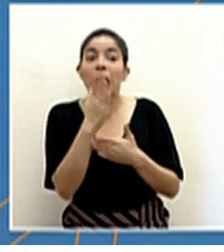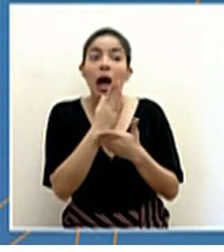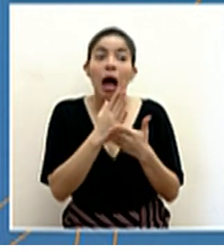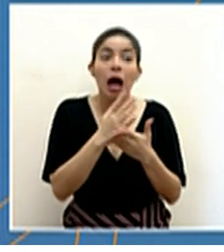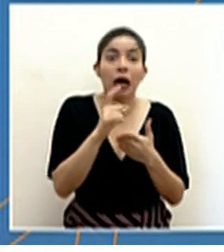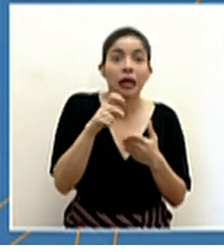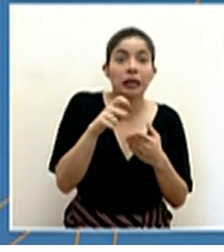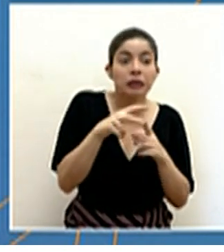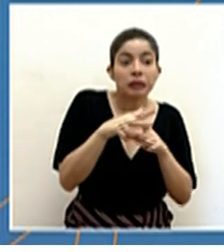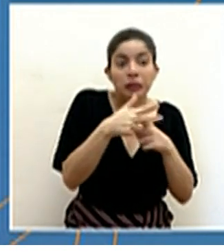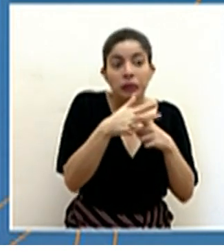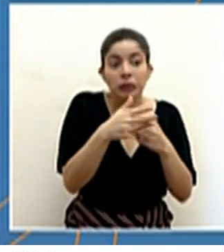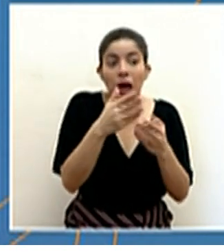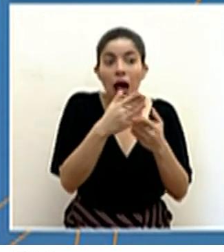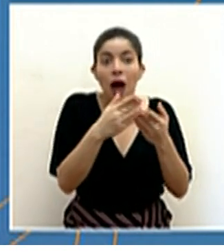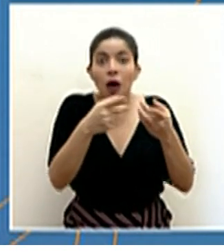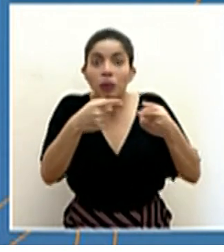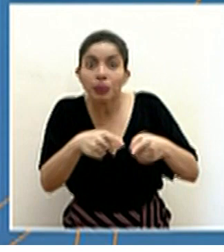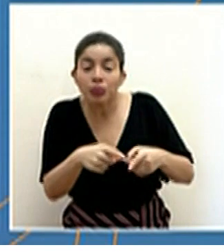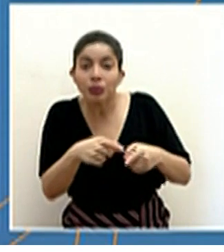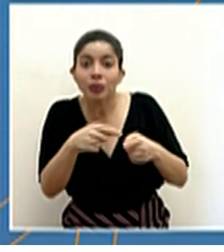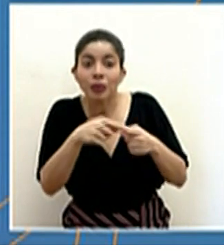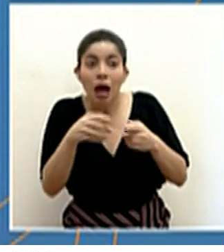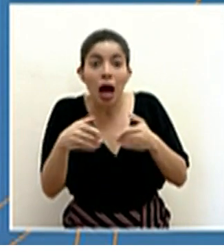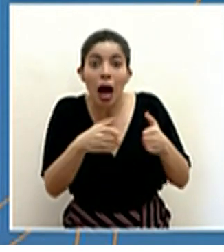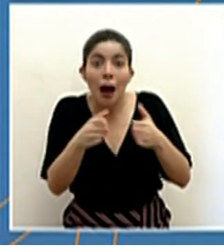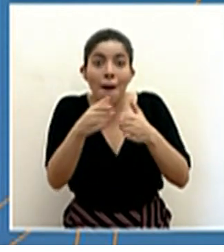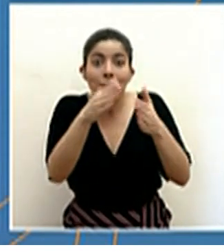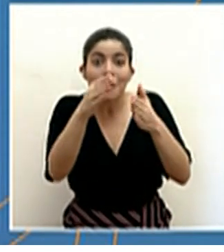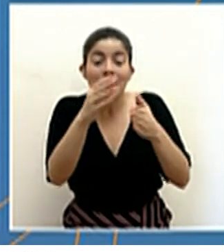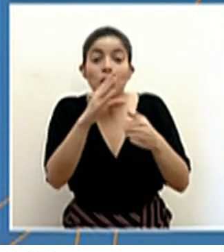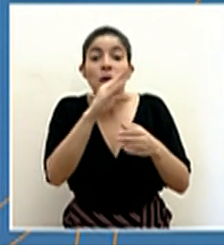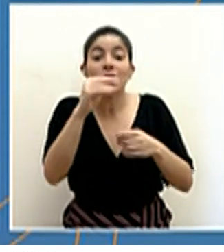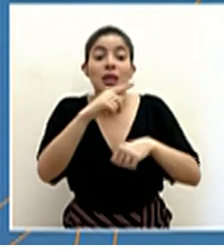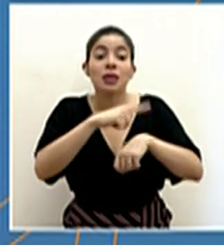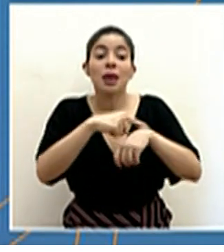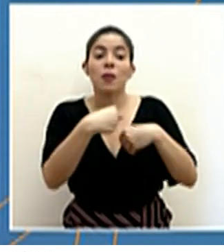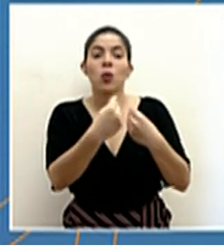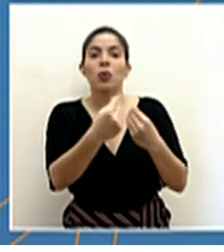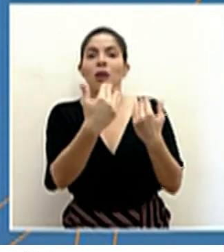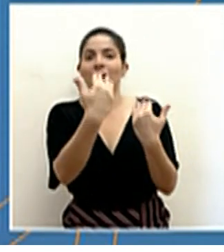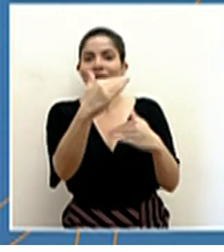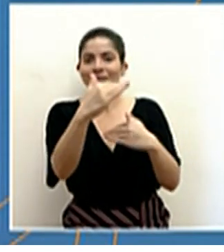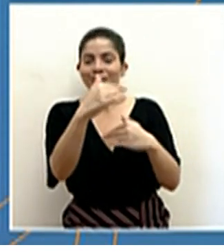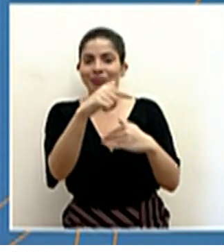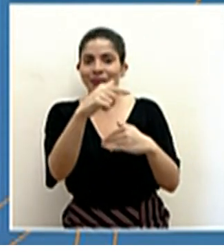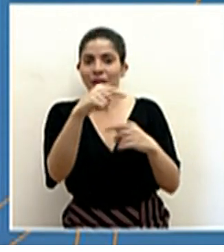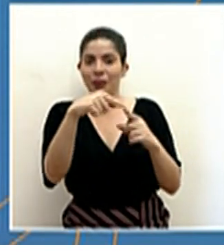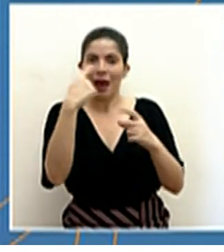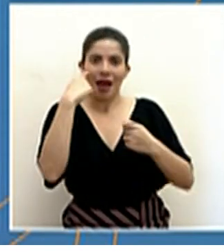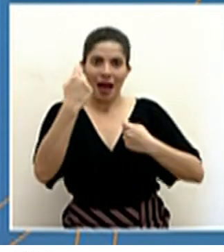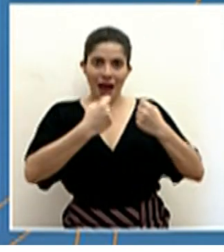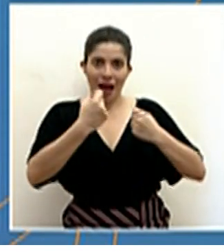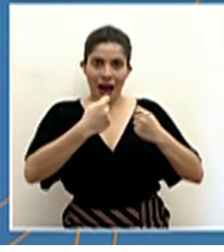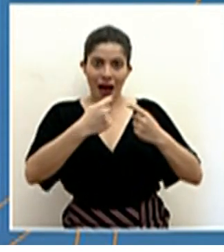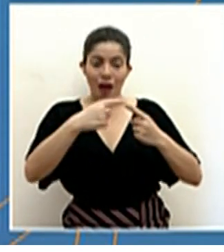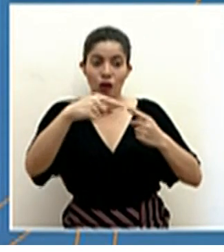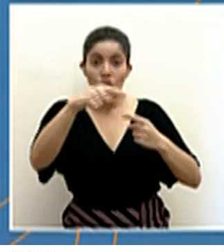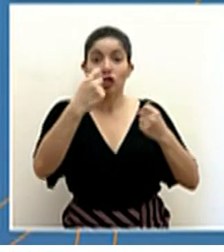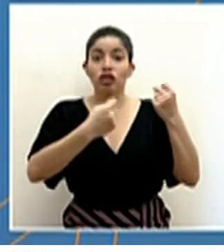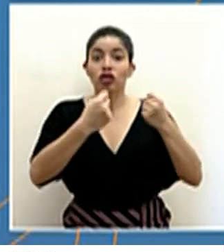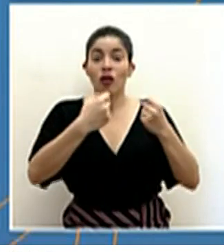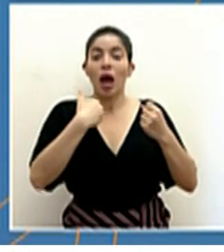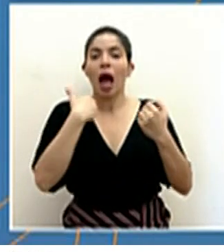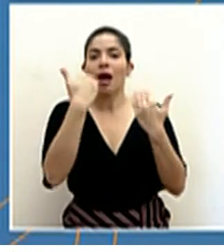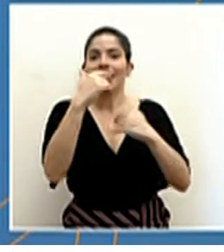que se pueda presentar durante el trayecto y durante el periodo autorizado de la estadía de los vehículos y los conductores